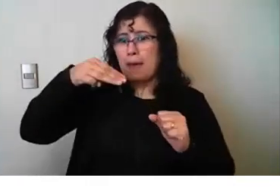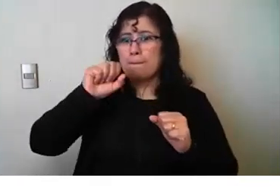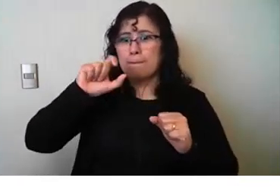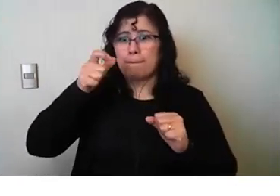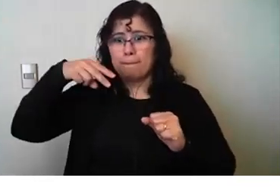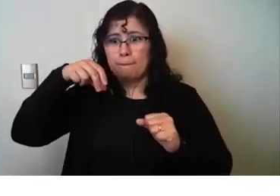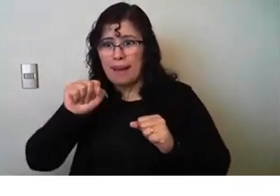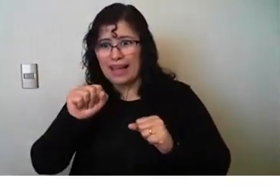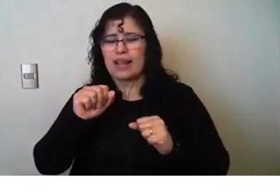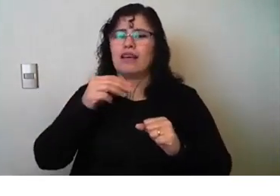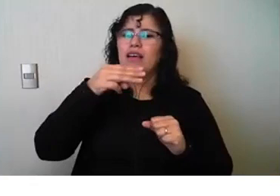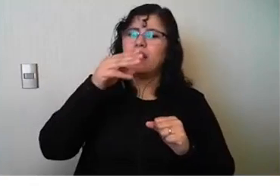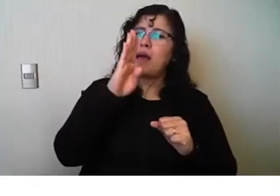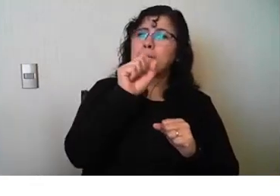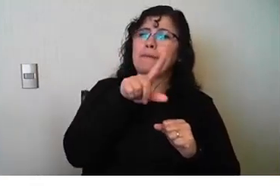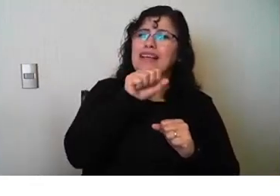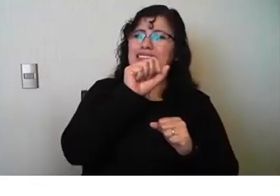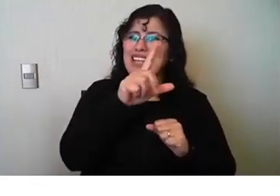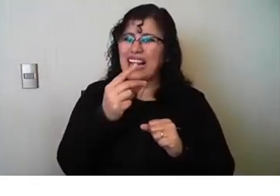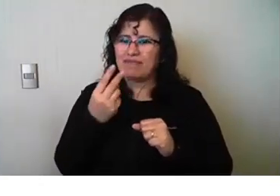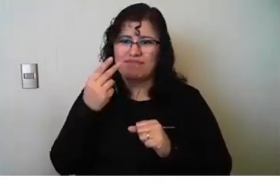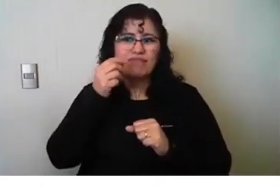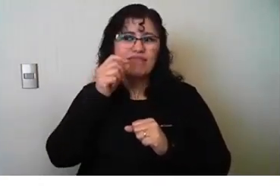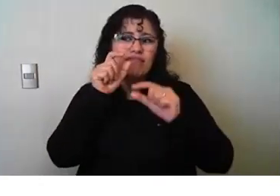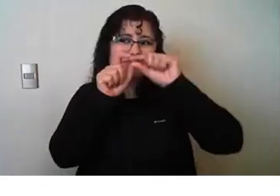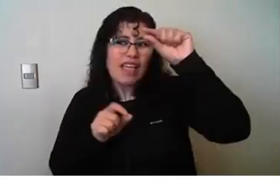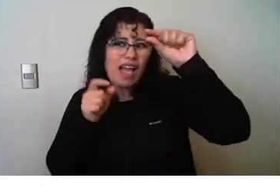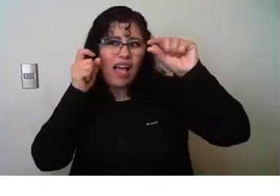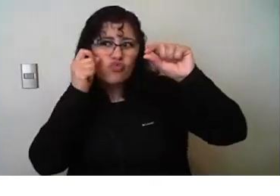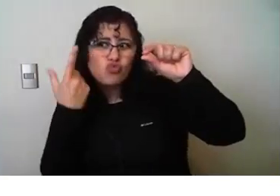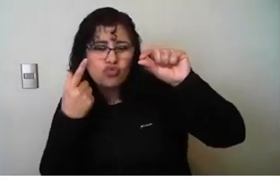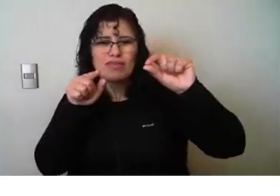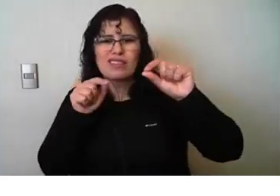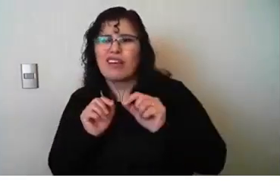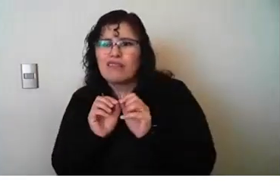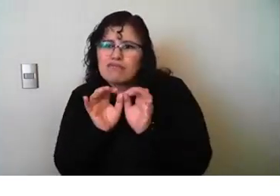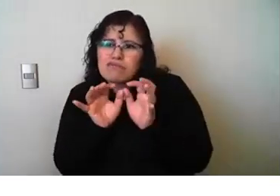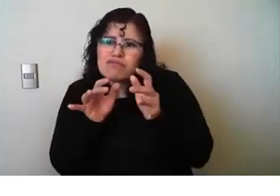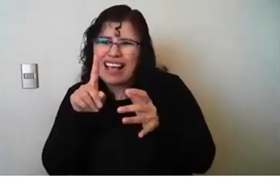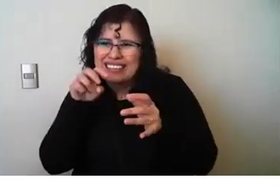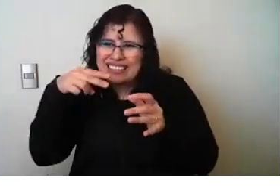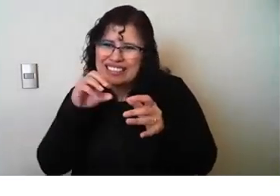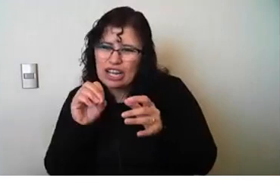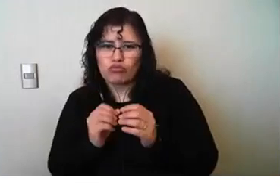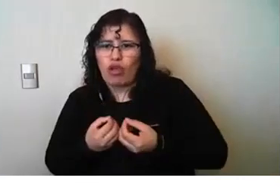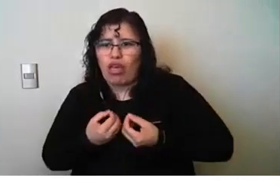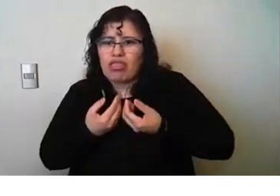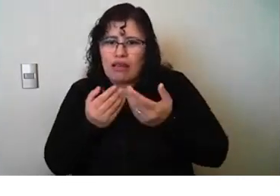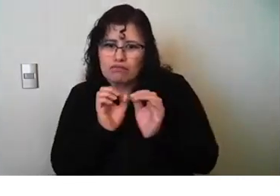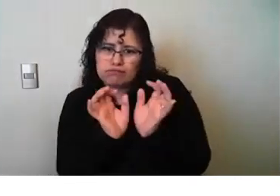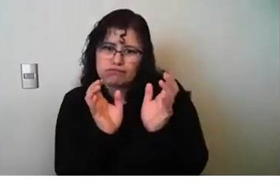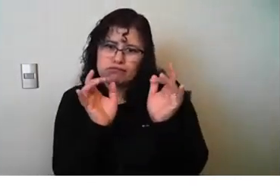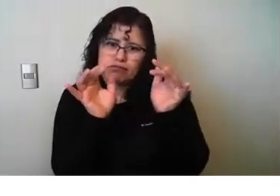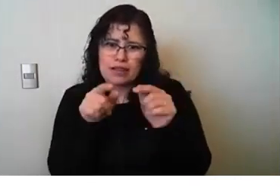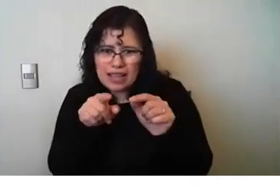venas, ¿cierto?, de los hemisferios cerebrales que van a aportar hacia los senos. Una cosa que nos aporta acá esta imagen es el